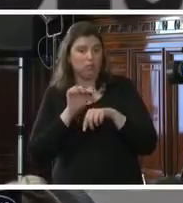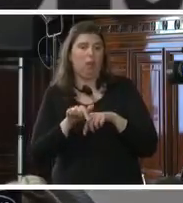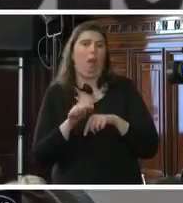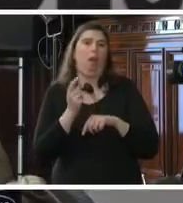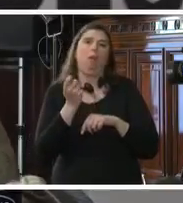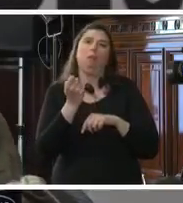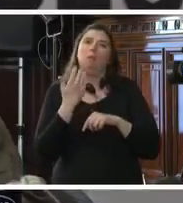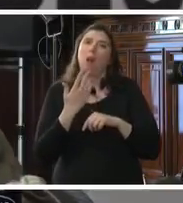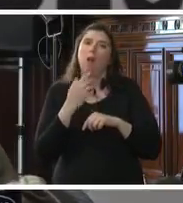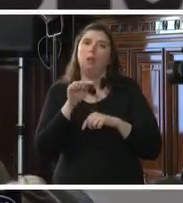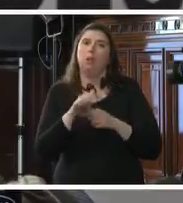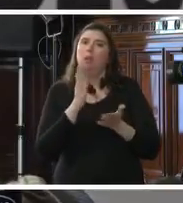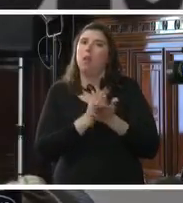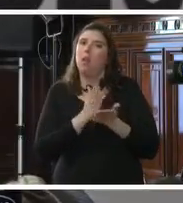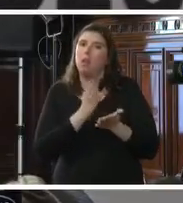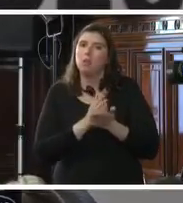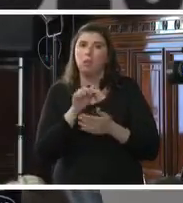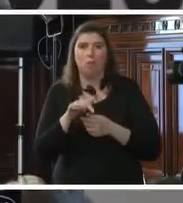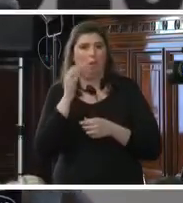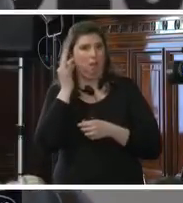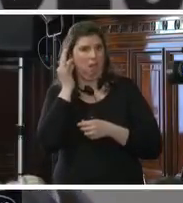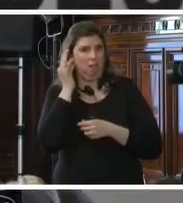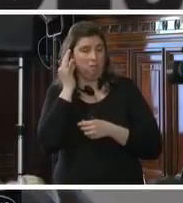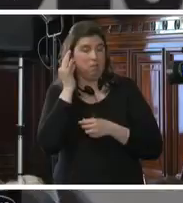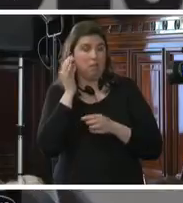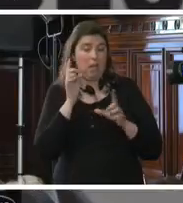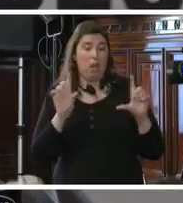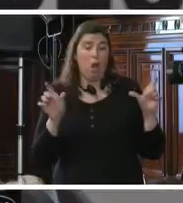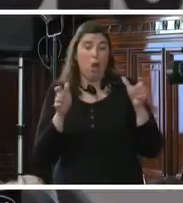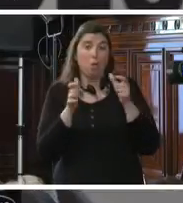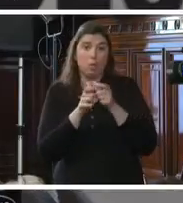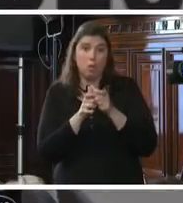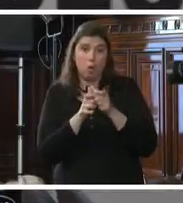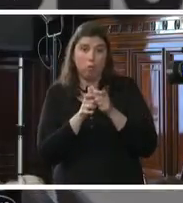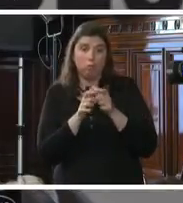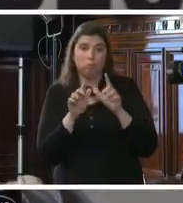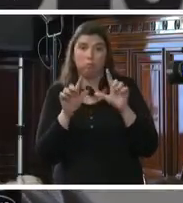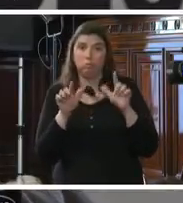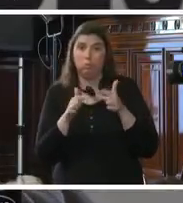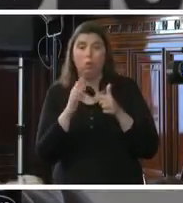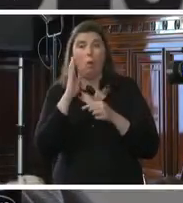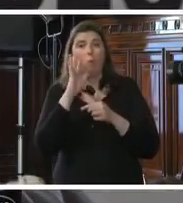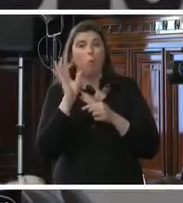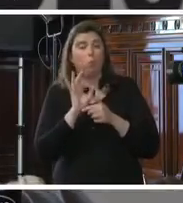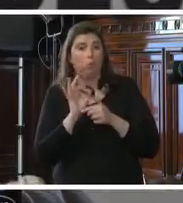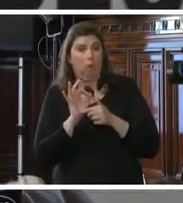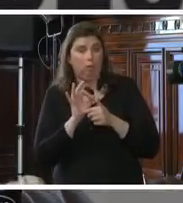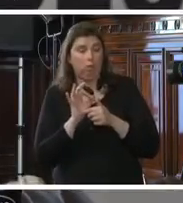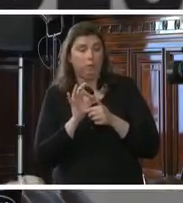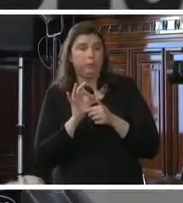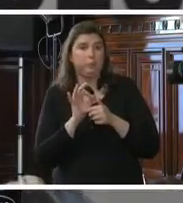derechos. La Comisión ha tenido oportunidad de atender